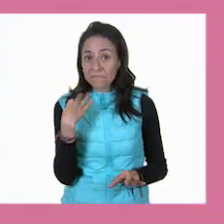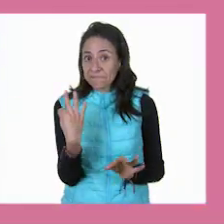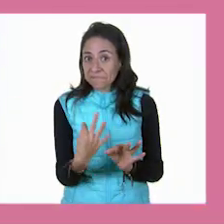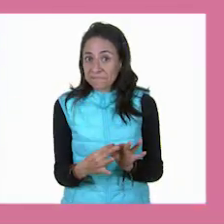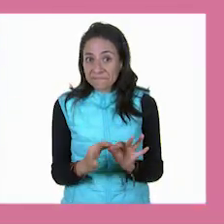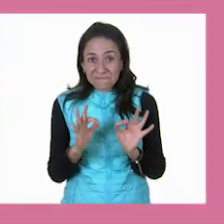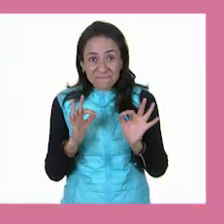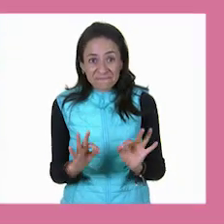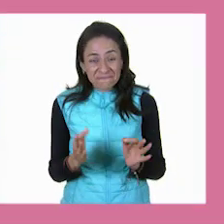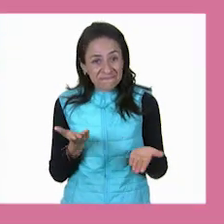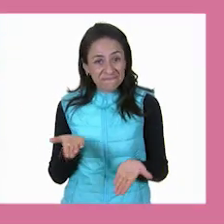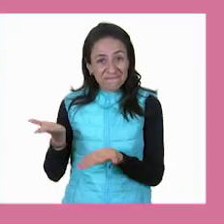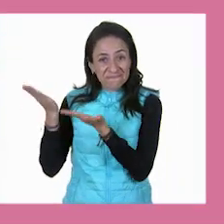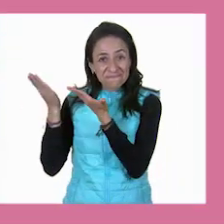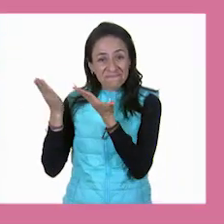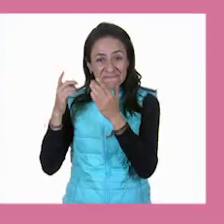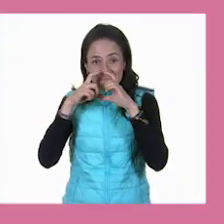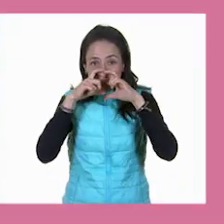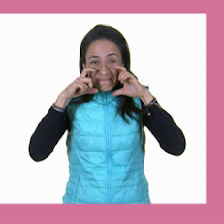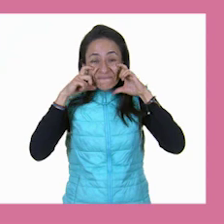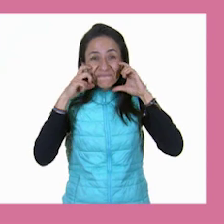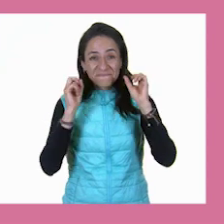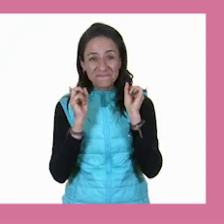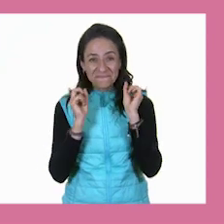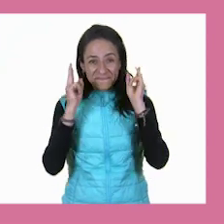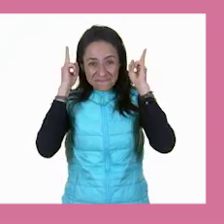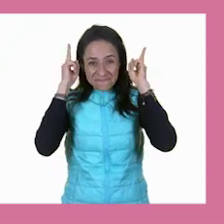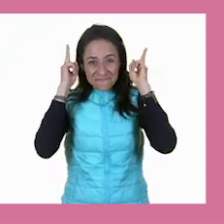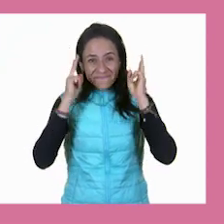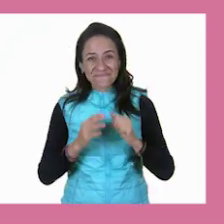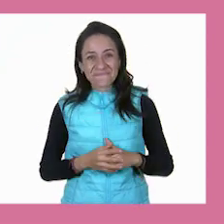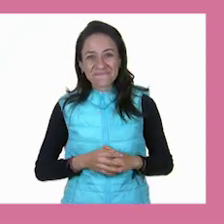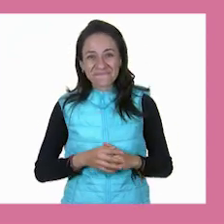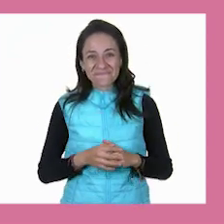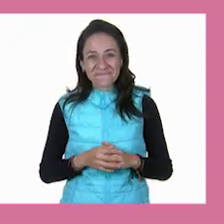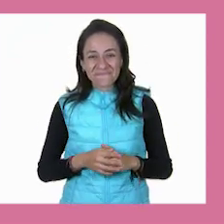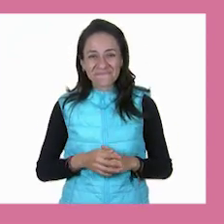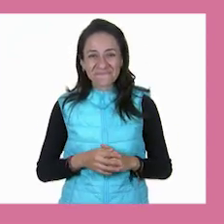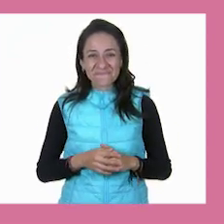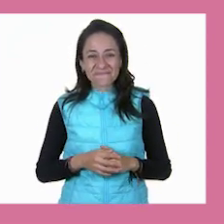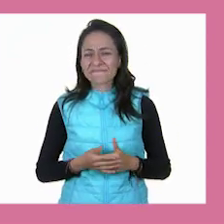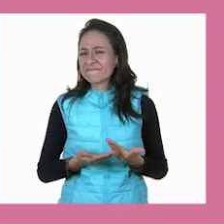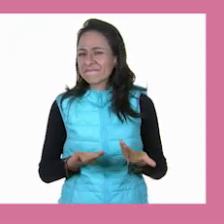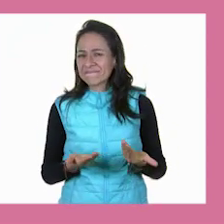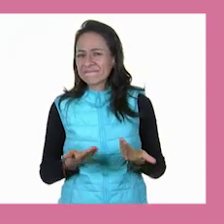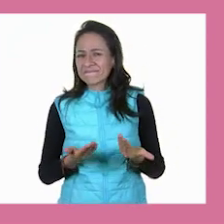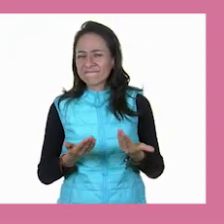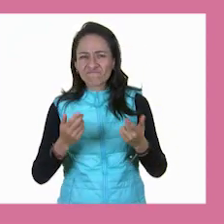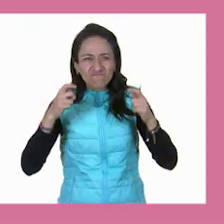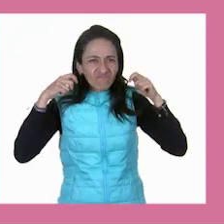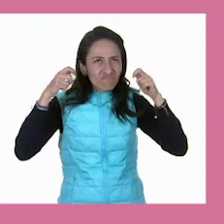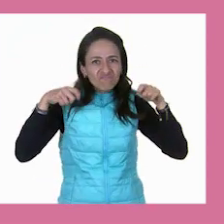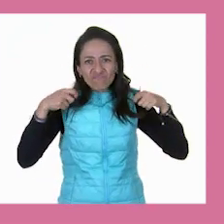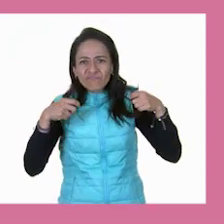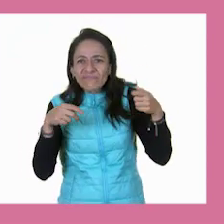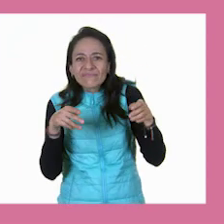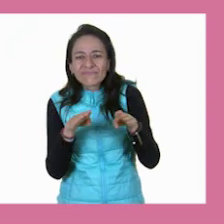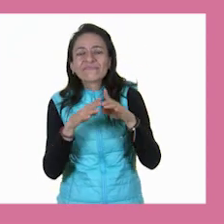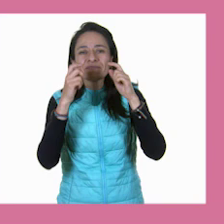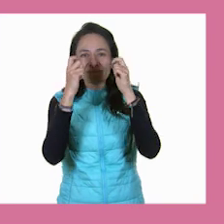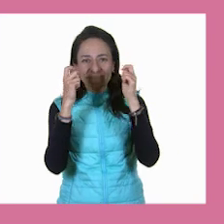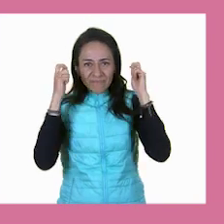¡Listo! Ya tienes un cubrebocas con dos pares de cuerdas. Para colocártelo, deberás amarrar